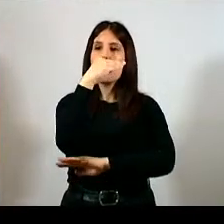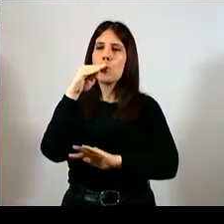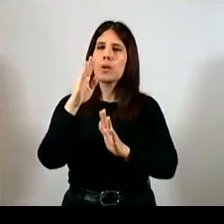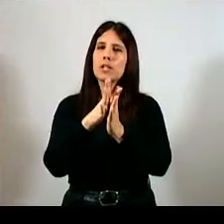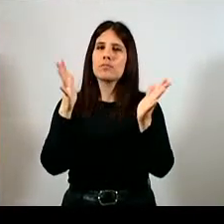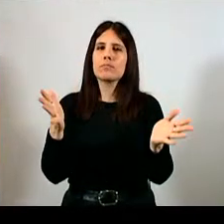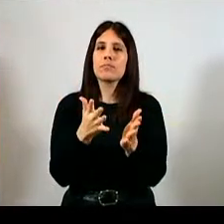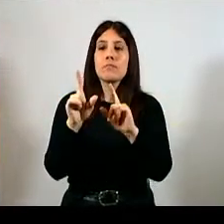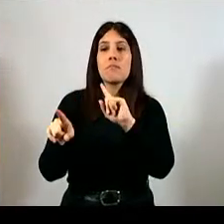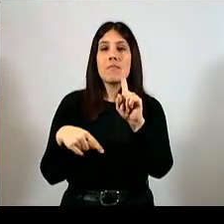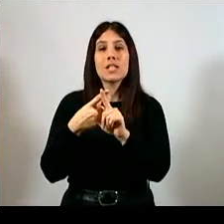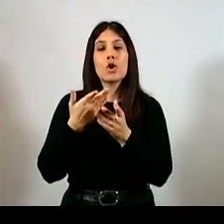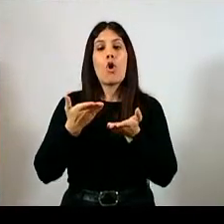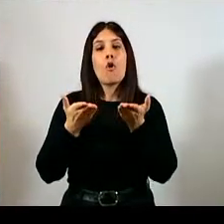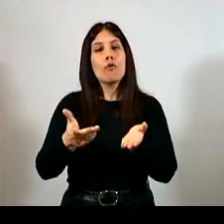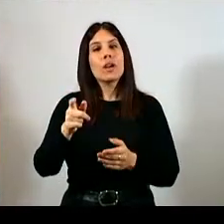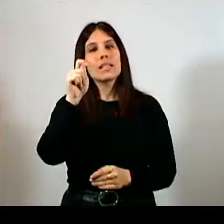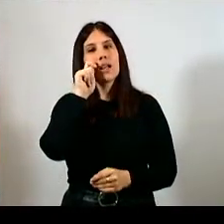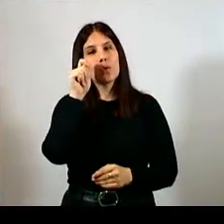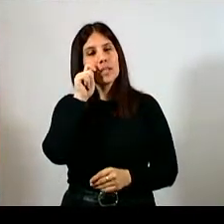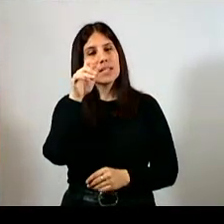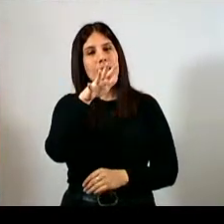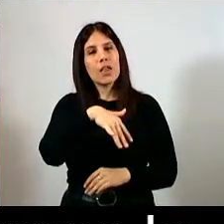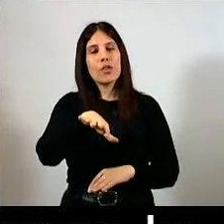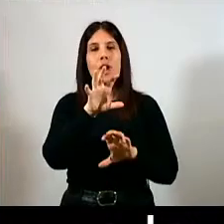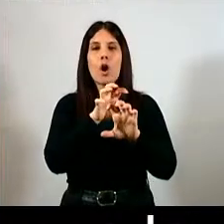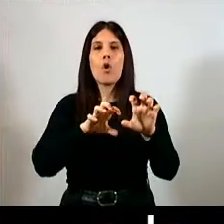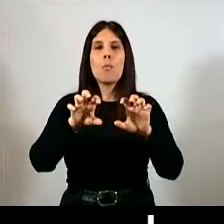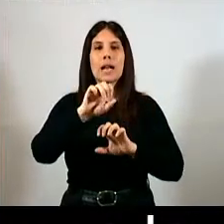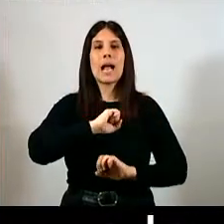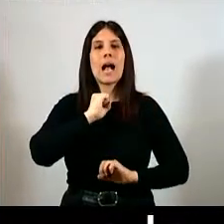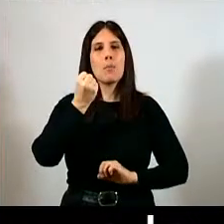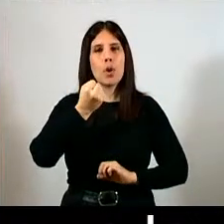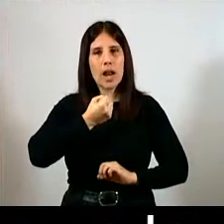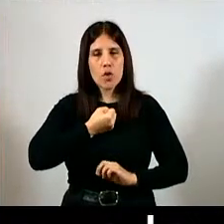dinamizar la oferta turística de la comarca Campo Arañuelo, tan